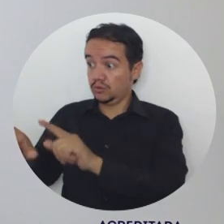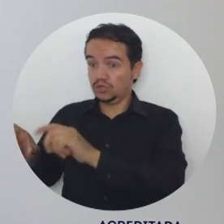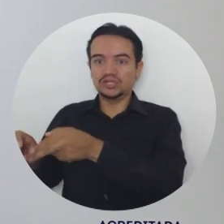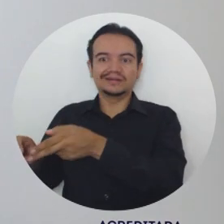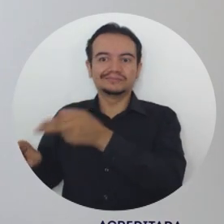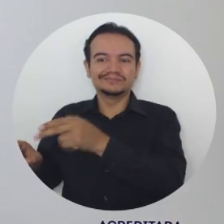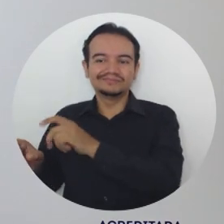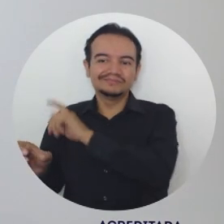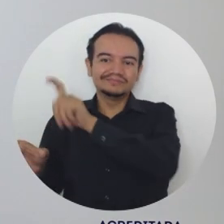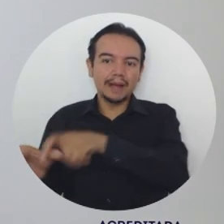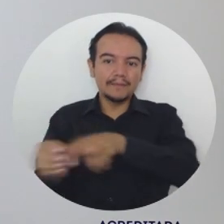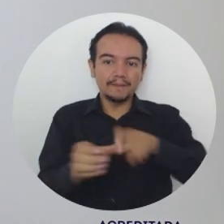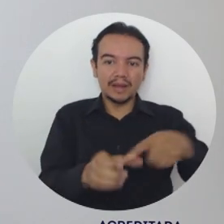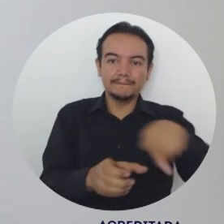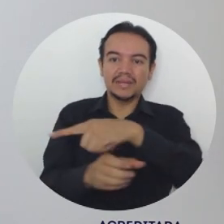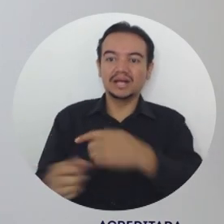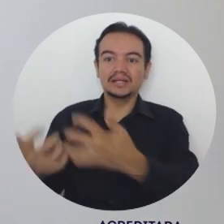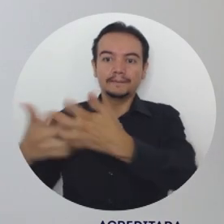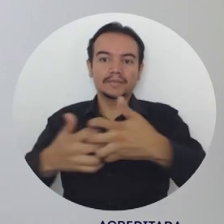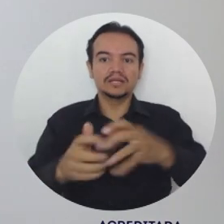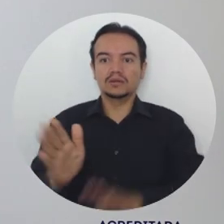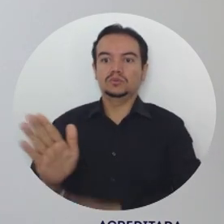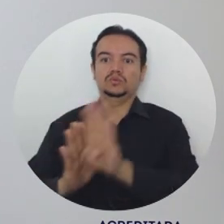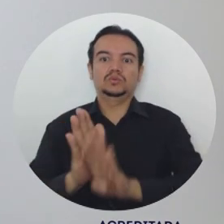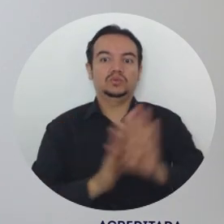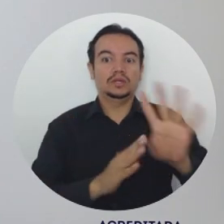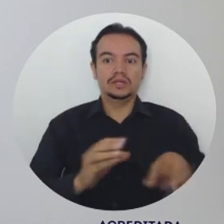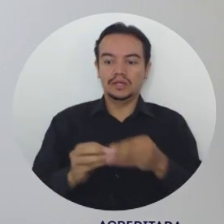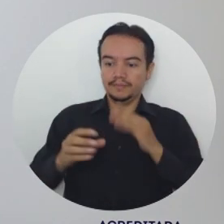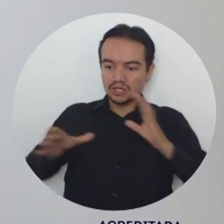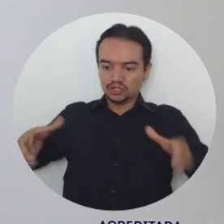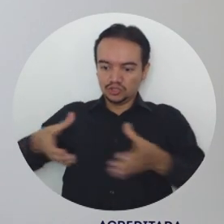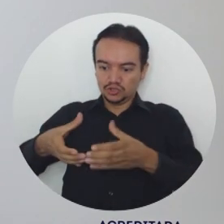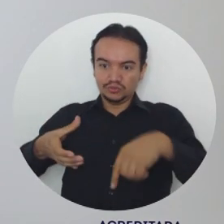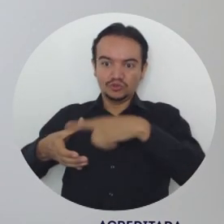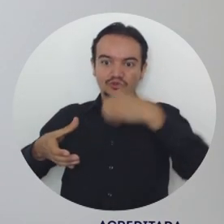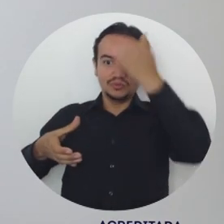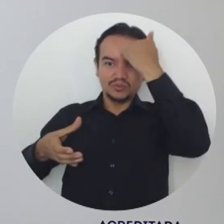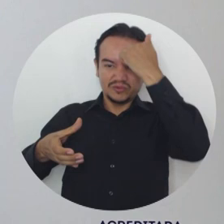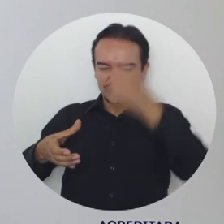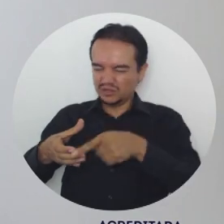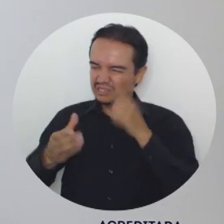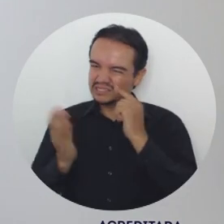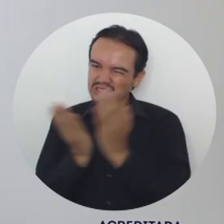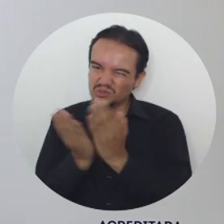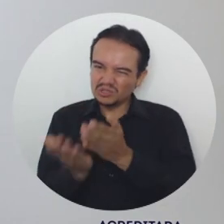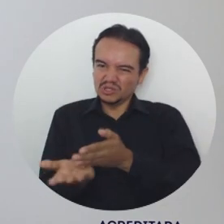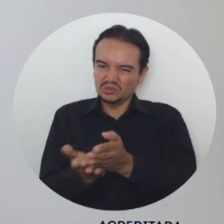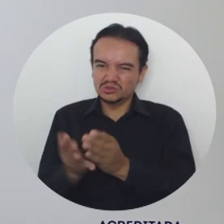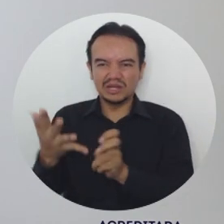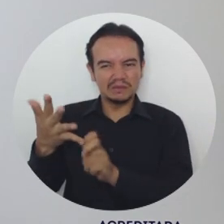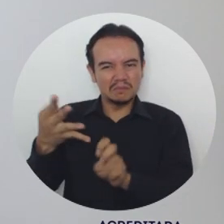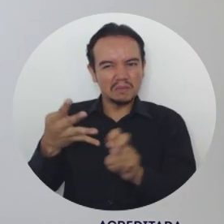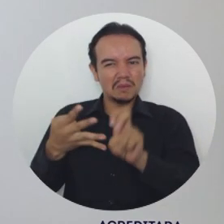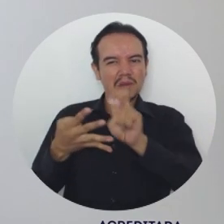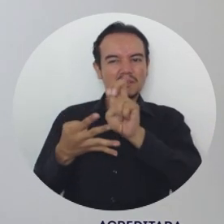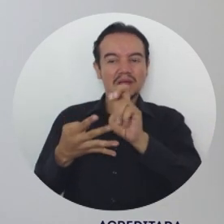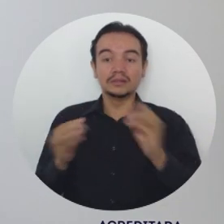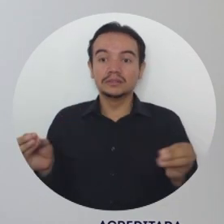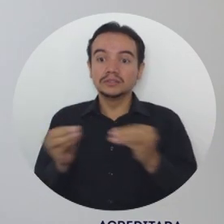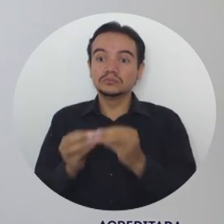están trabajando, el compromiso de nuestros docentes, que cada vez mejoran y aumentan su titulación, así como su categorización como